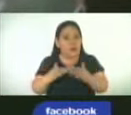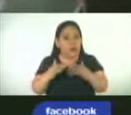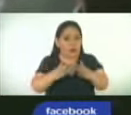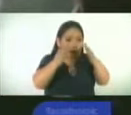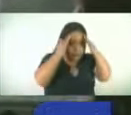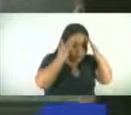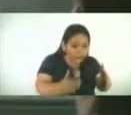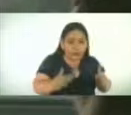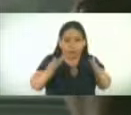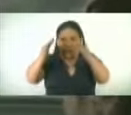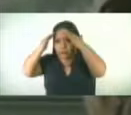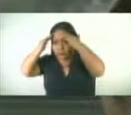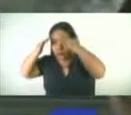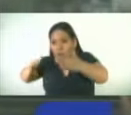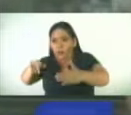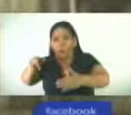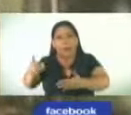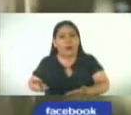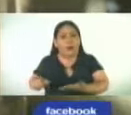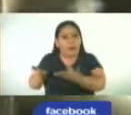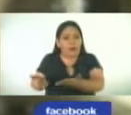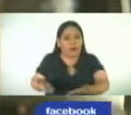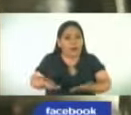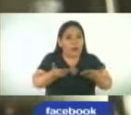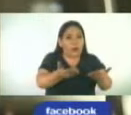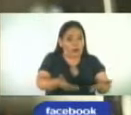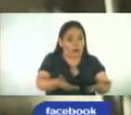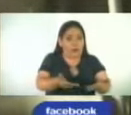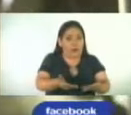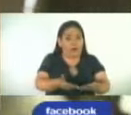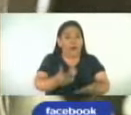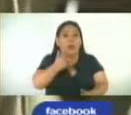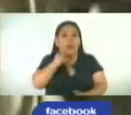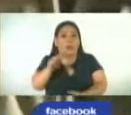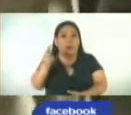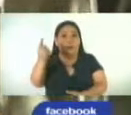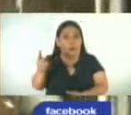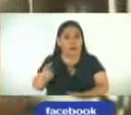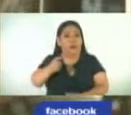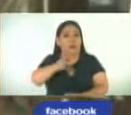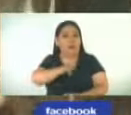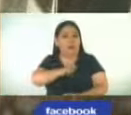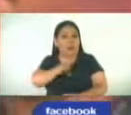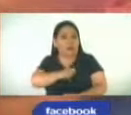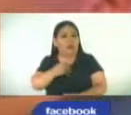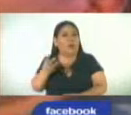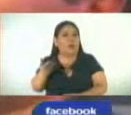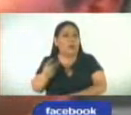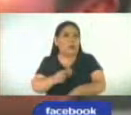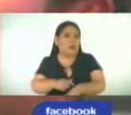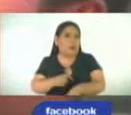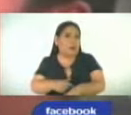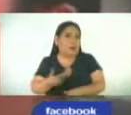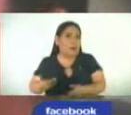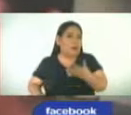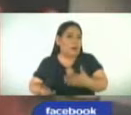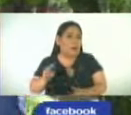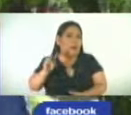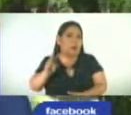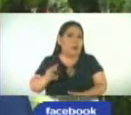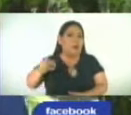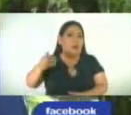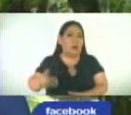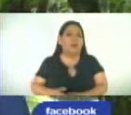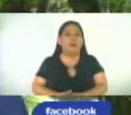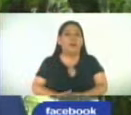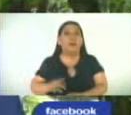que se le brindará para su rehabilitación. Procedimientos que, según el funcionario, pueden tener una duración de hasta más de 2 años. Se